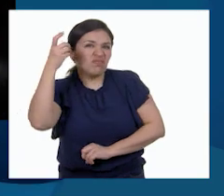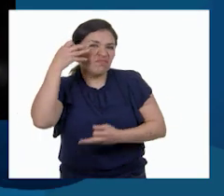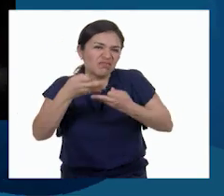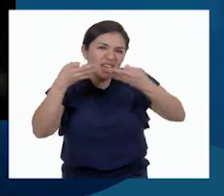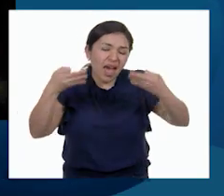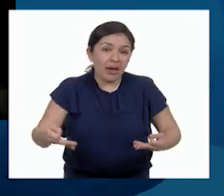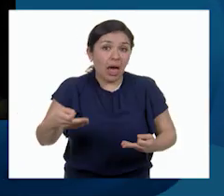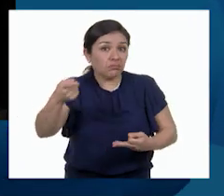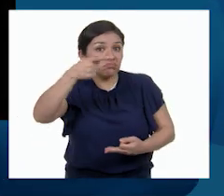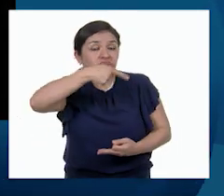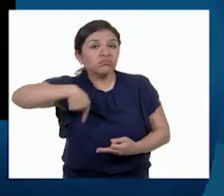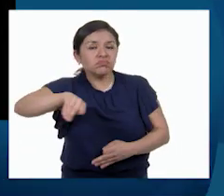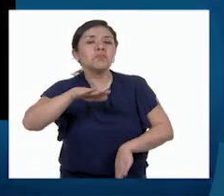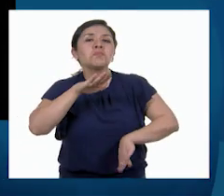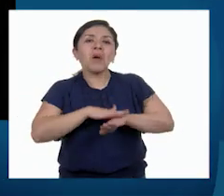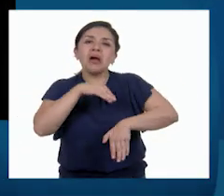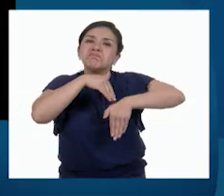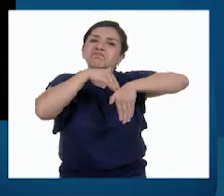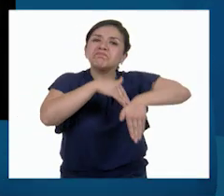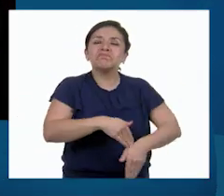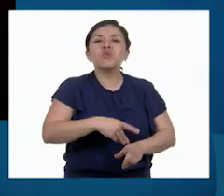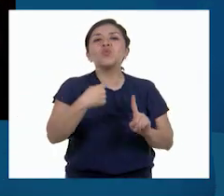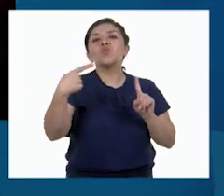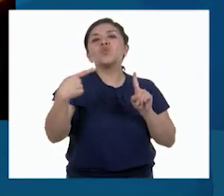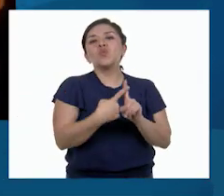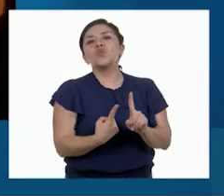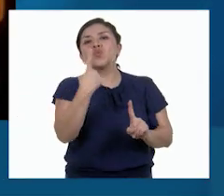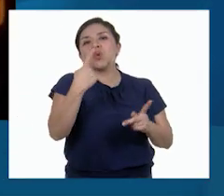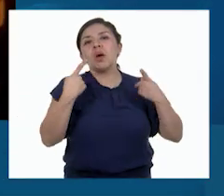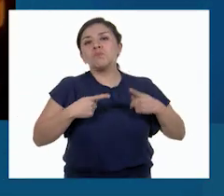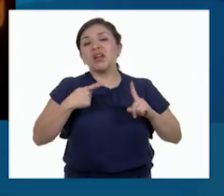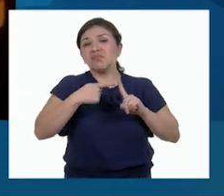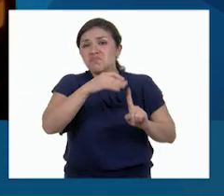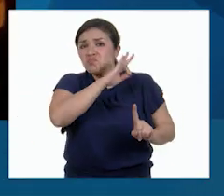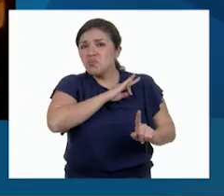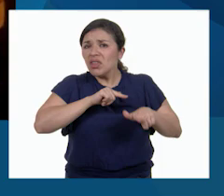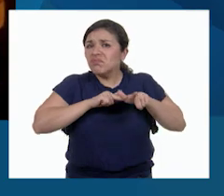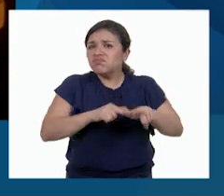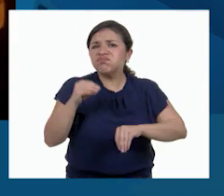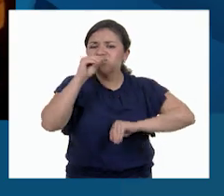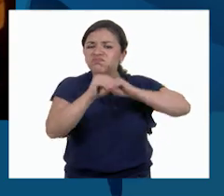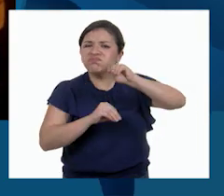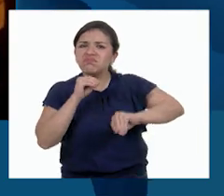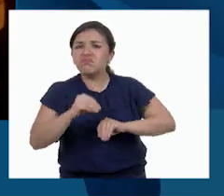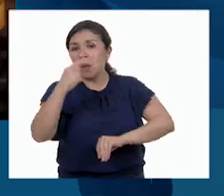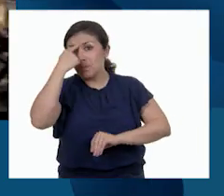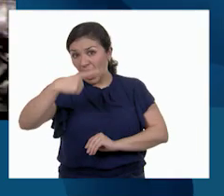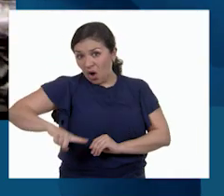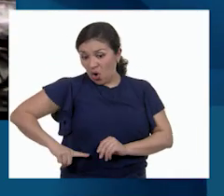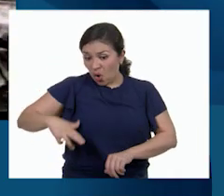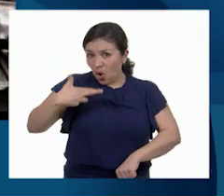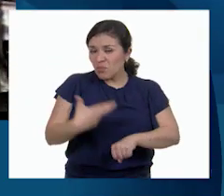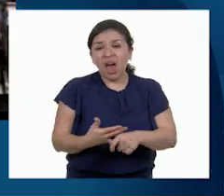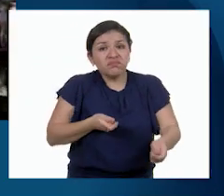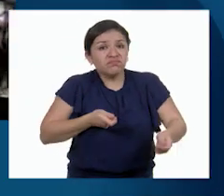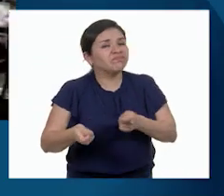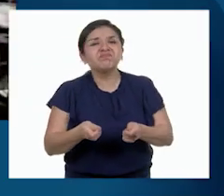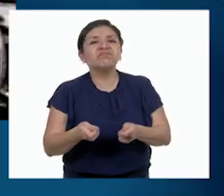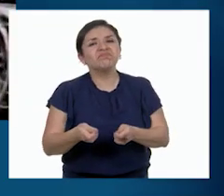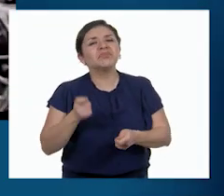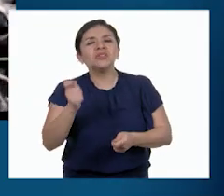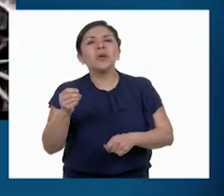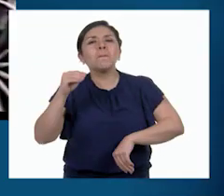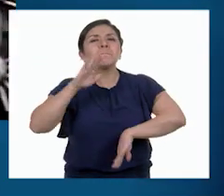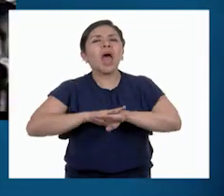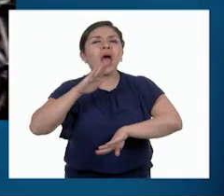terratenientes, se supeditaron al poder central, permitiendo a Díaz crear las condiciones mínimas de gobernabilidad y comenzar a